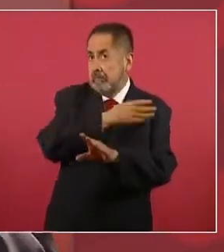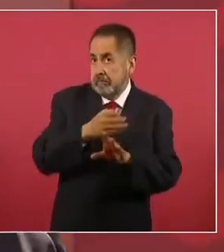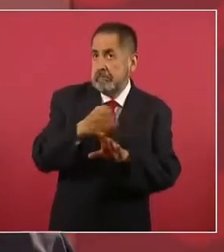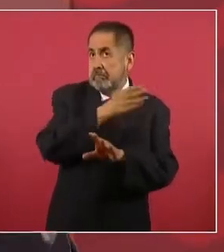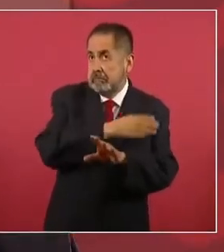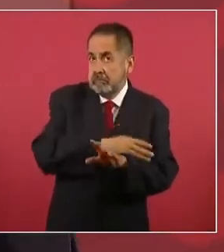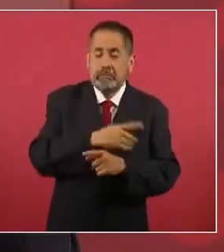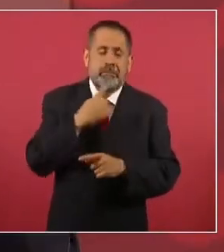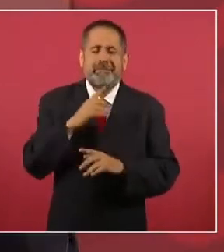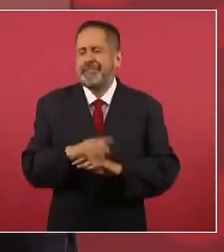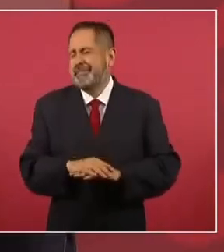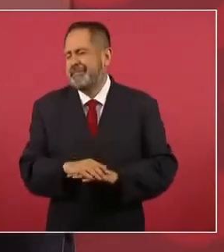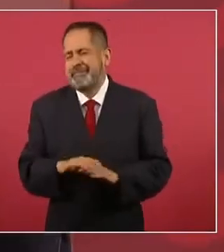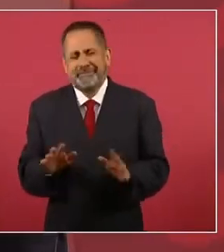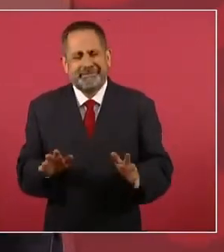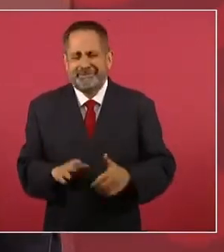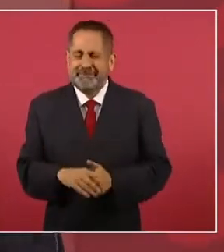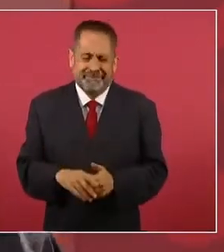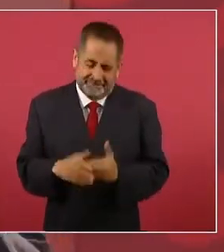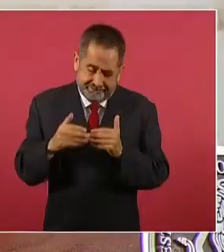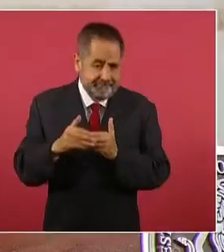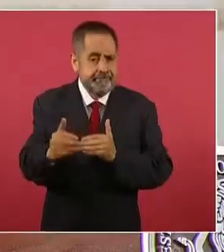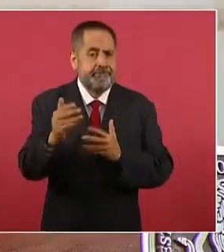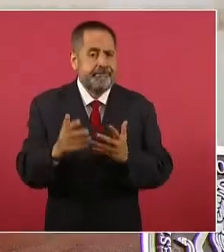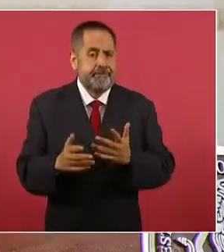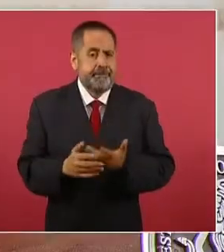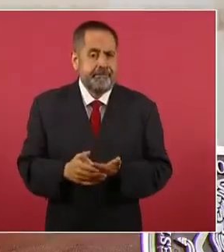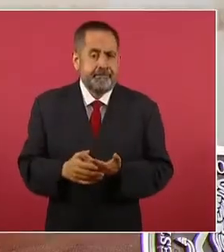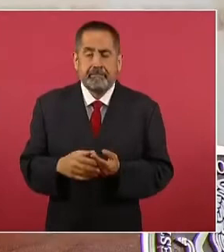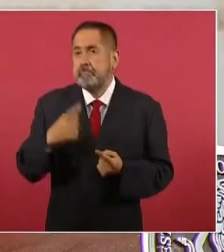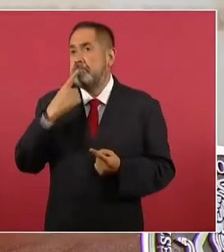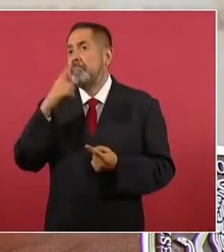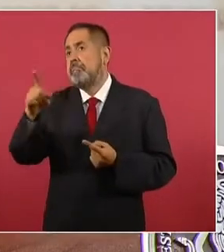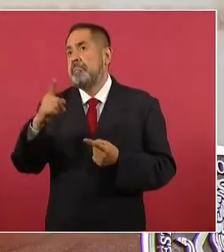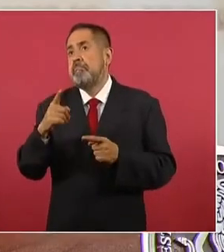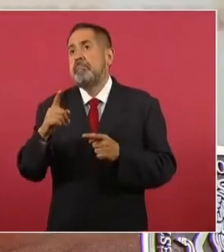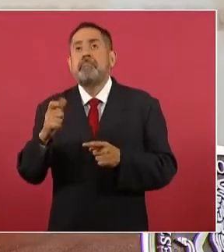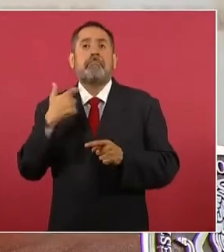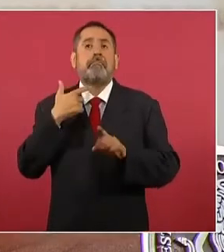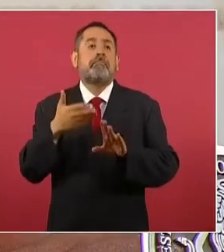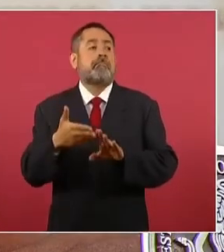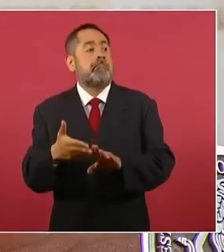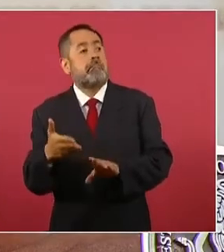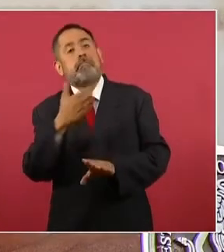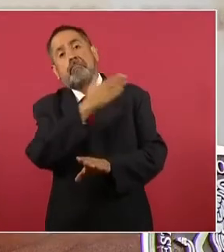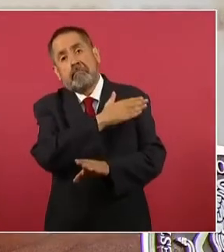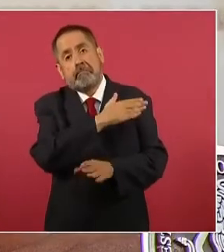con denuncias y que